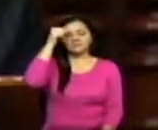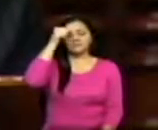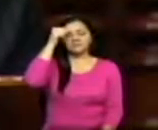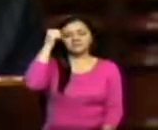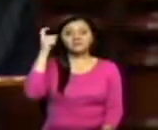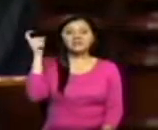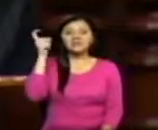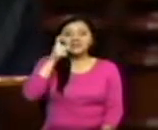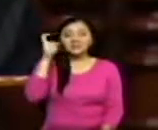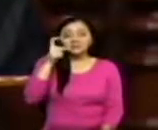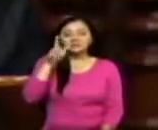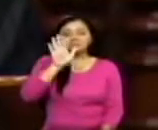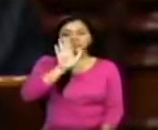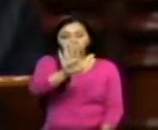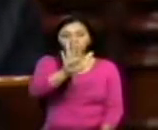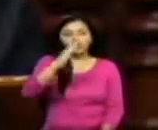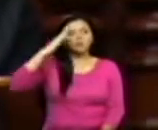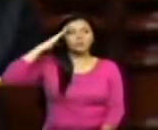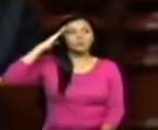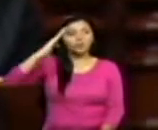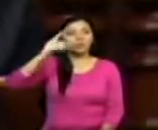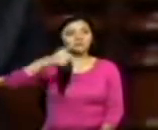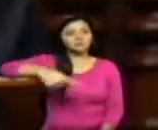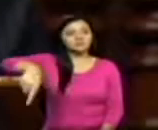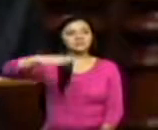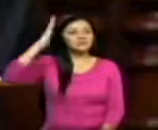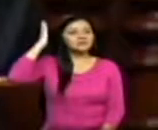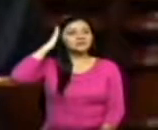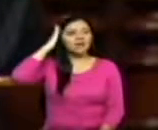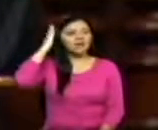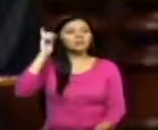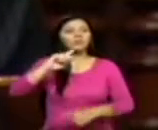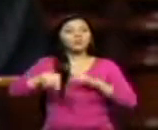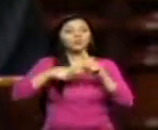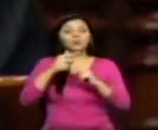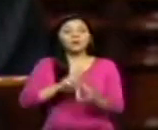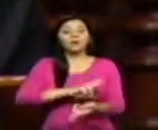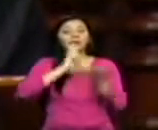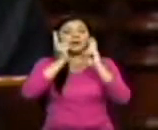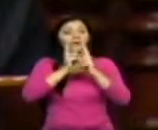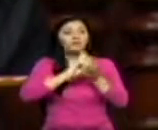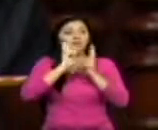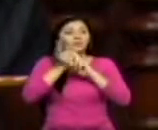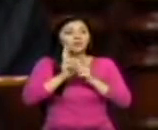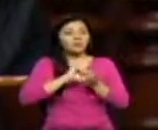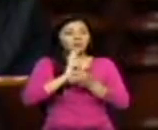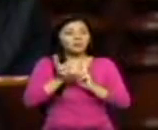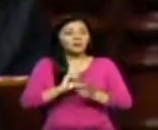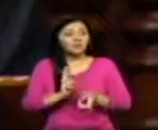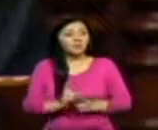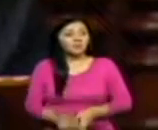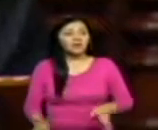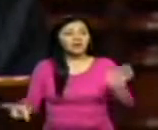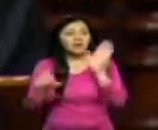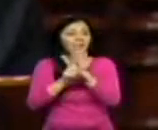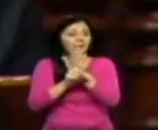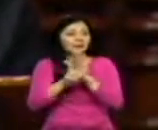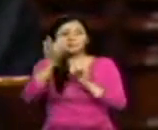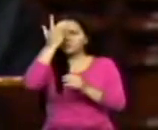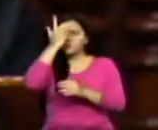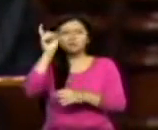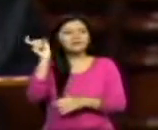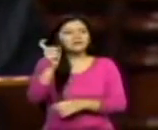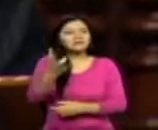Necesitamos que la policía sepa que todas las reformas se harán para hacer más honorable